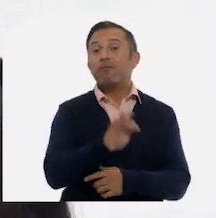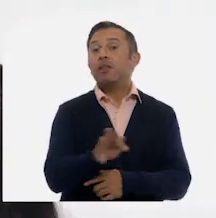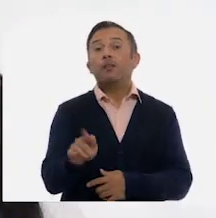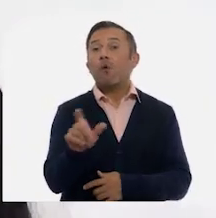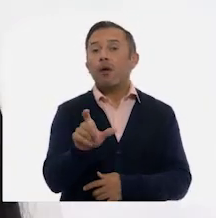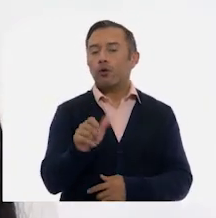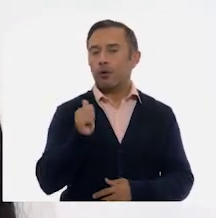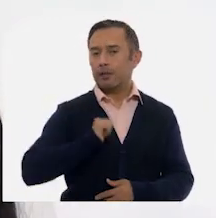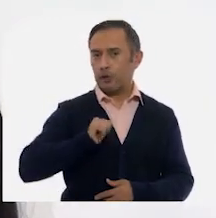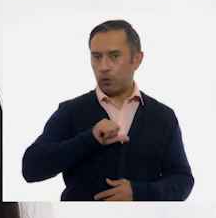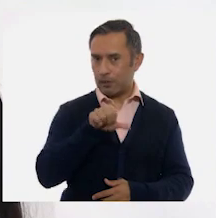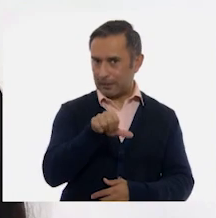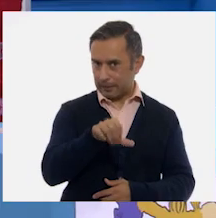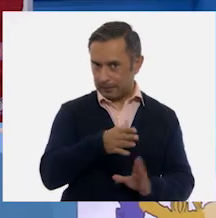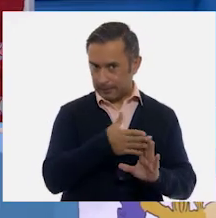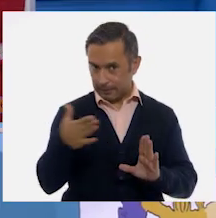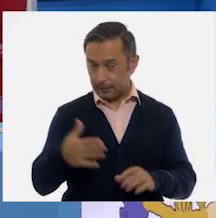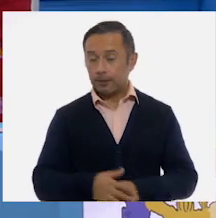Y esta es